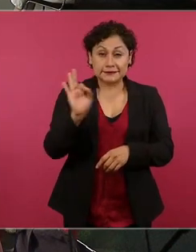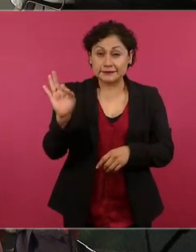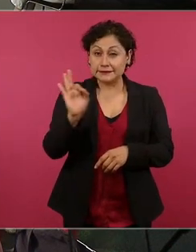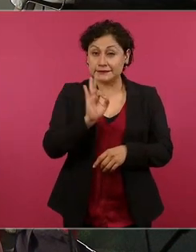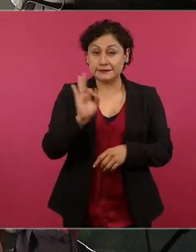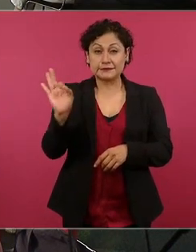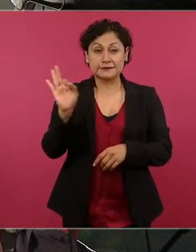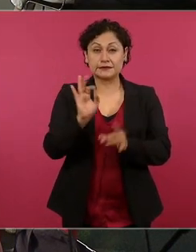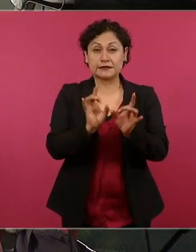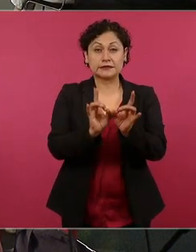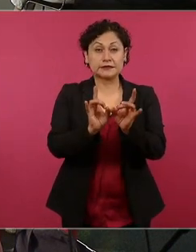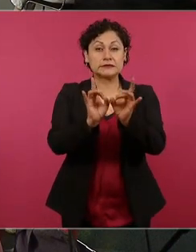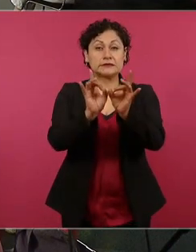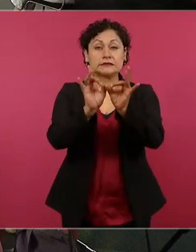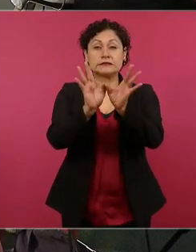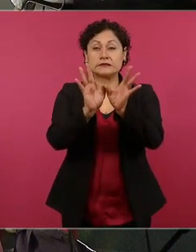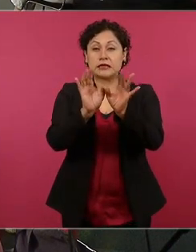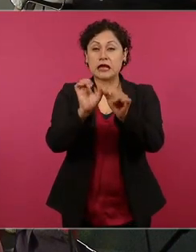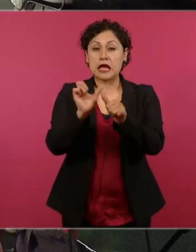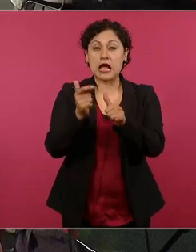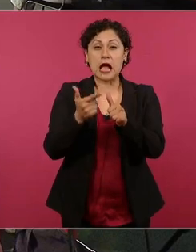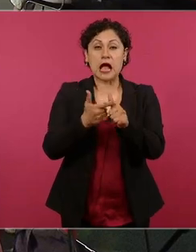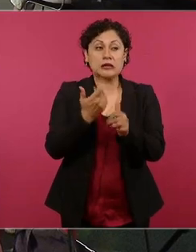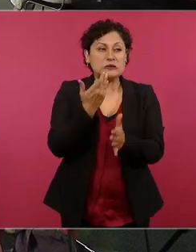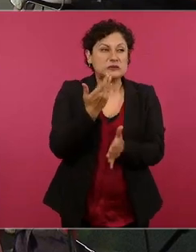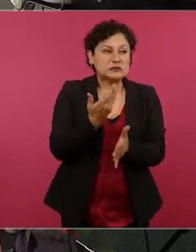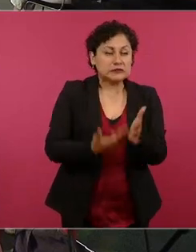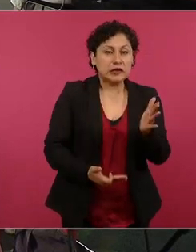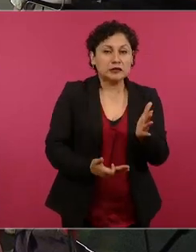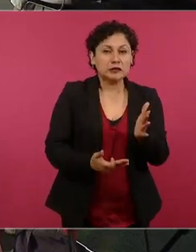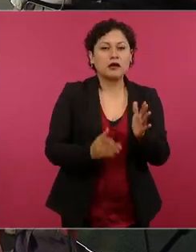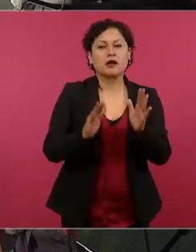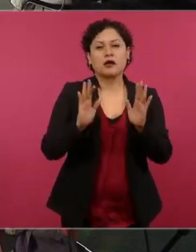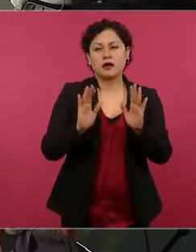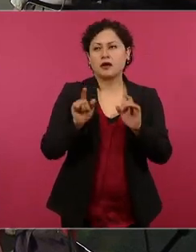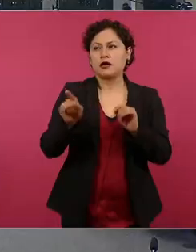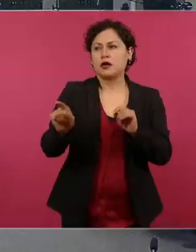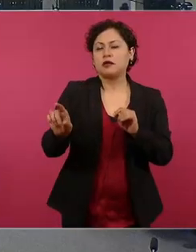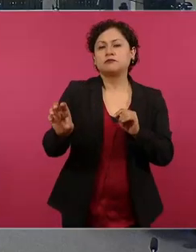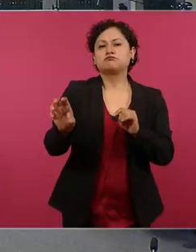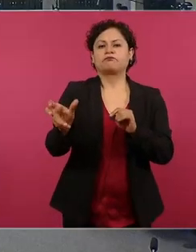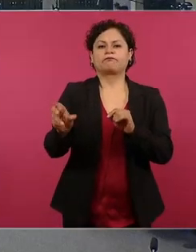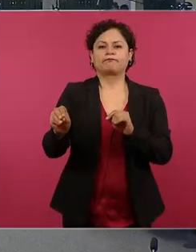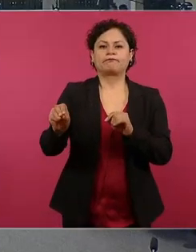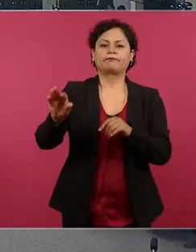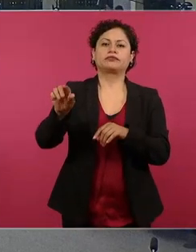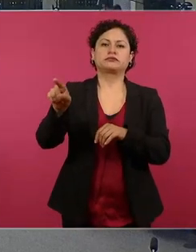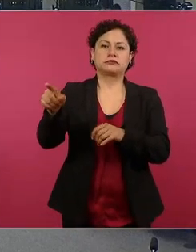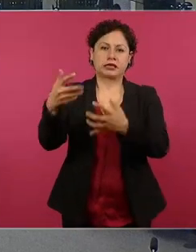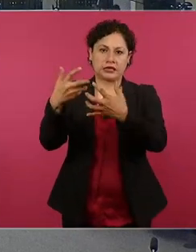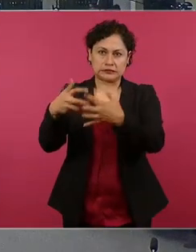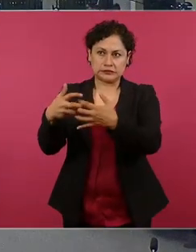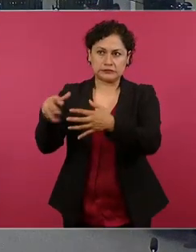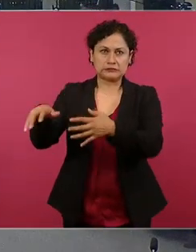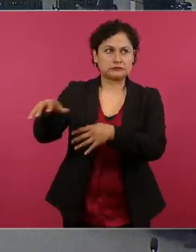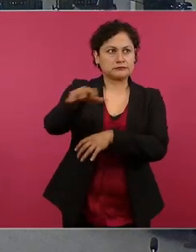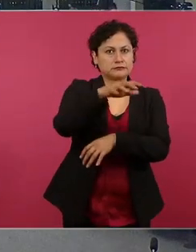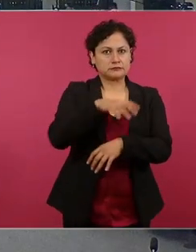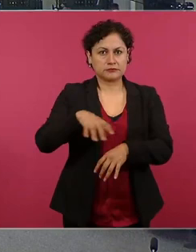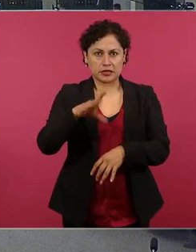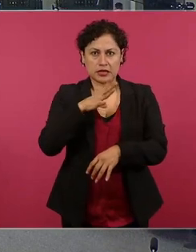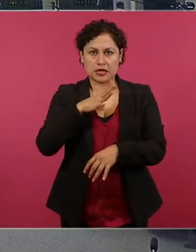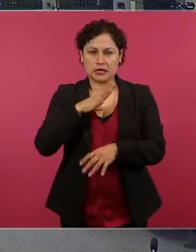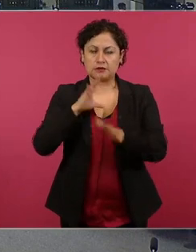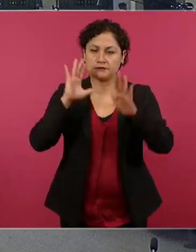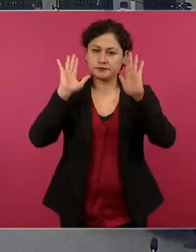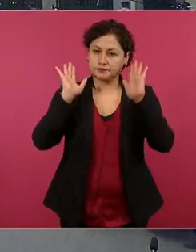pues se recurriría a las plantas. Pero es como lo voy a mencionar, no creo yo